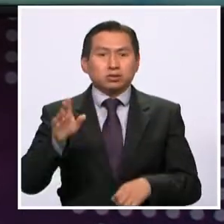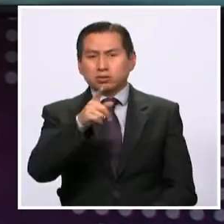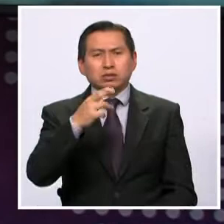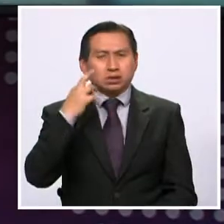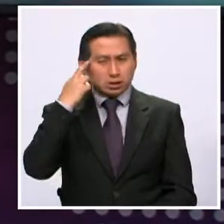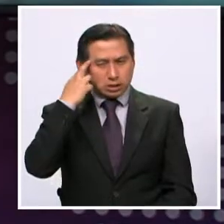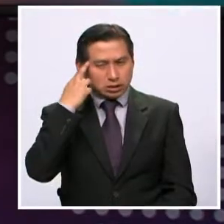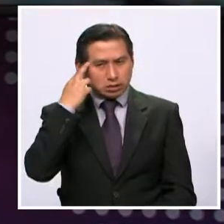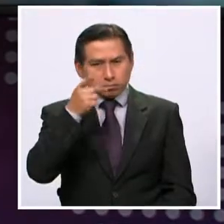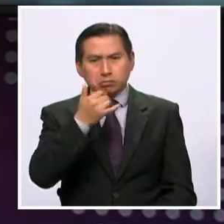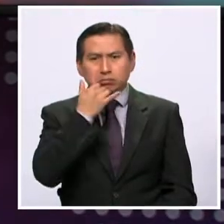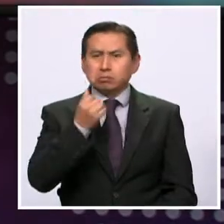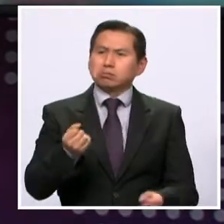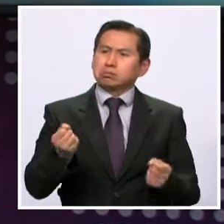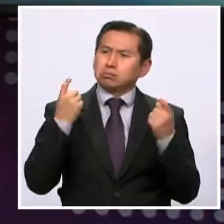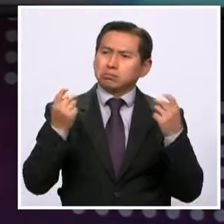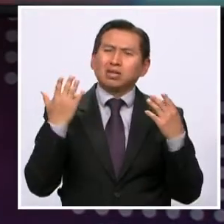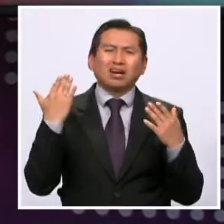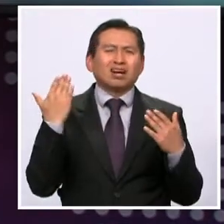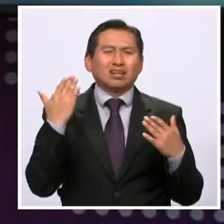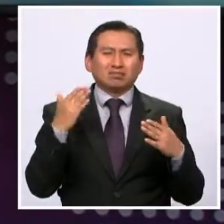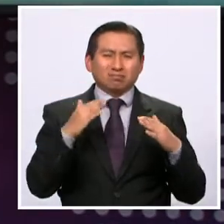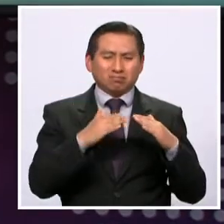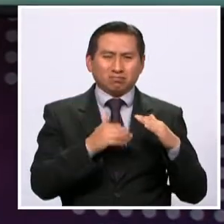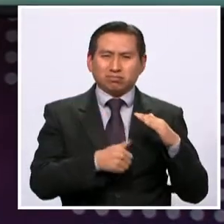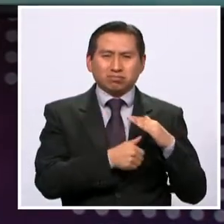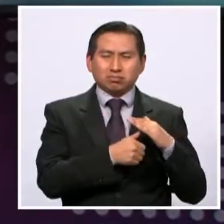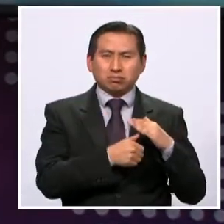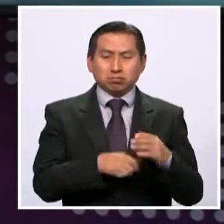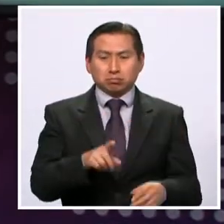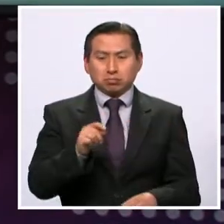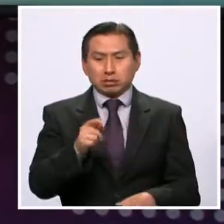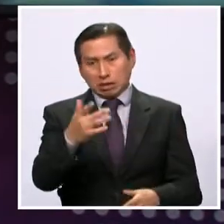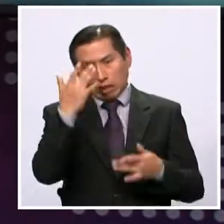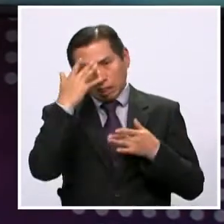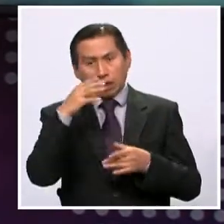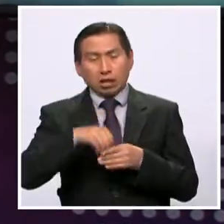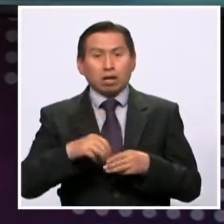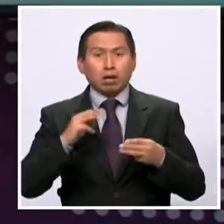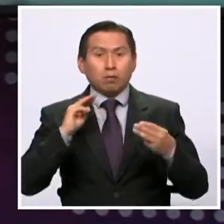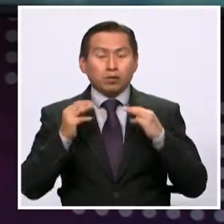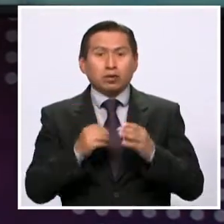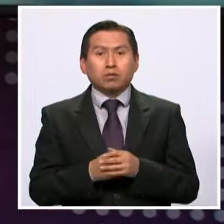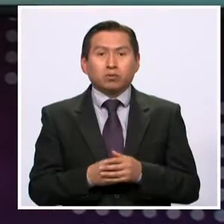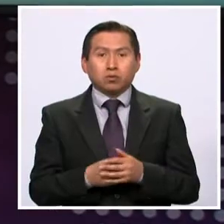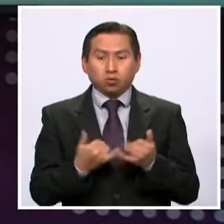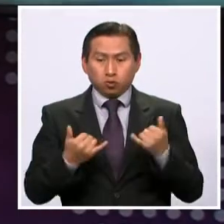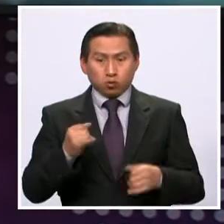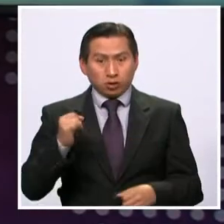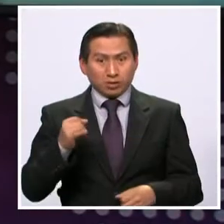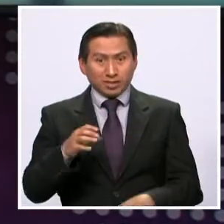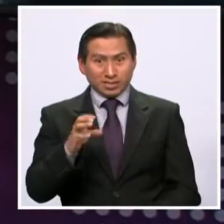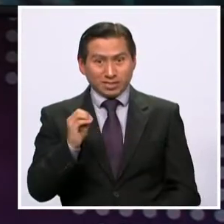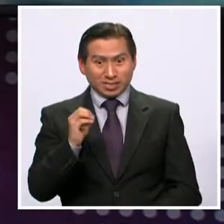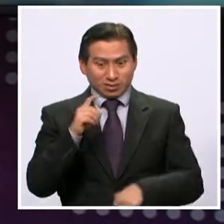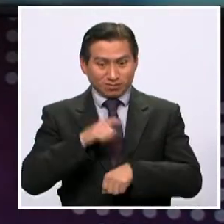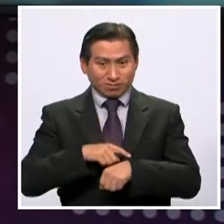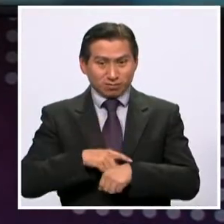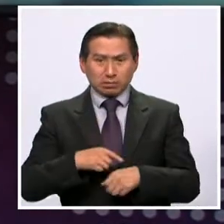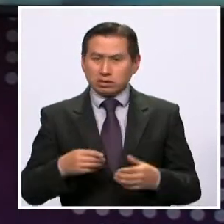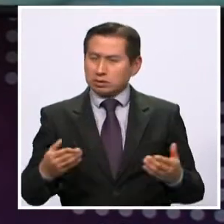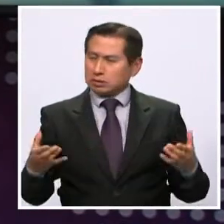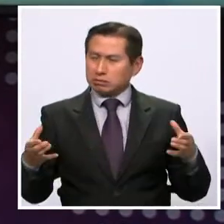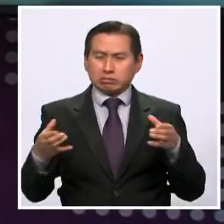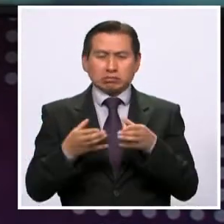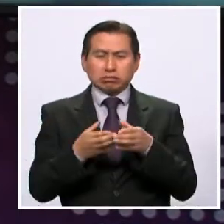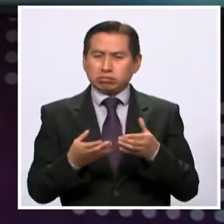ciudadanos que han incumplido la cuarentena. Hay 20 infectados en Montero, por lo cual a las 0 horas de este jueves se va a encapsular totalmente